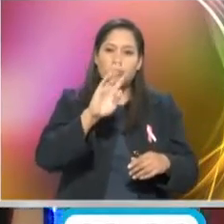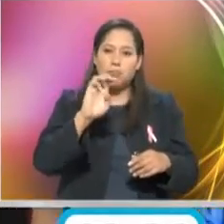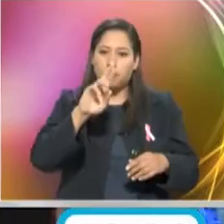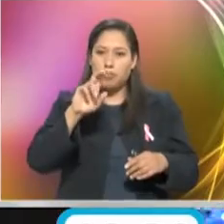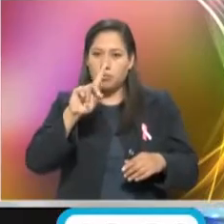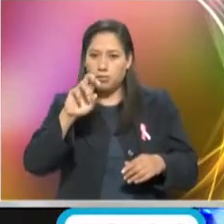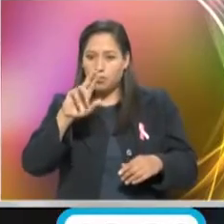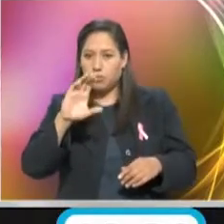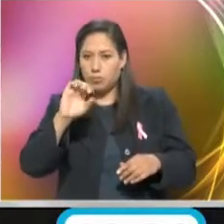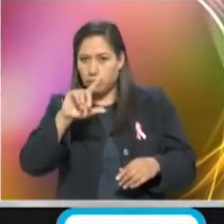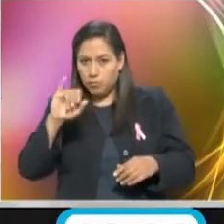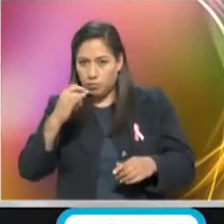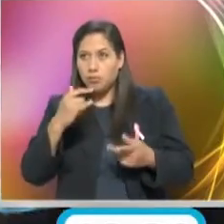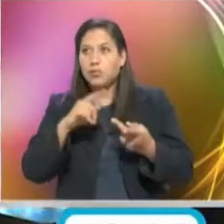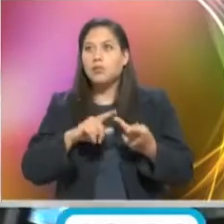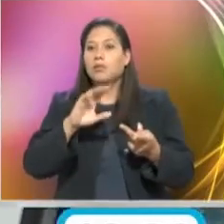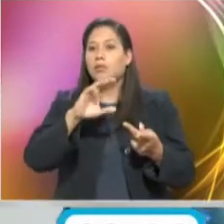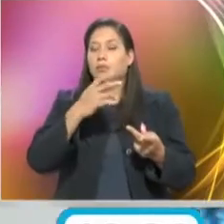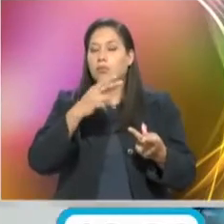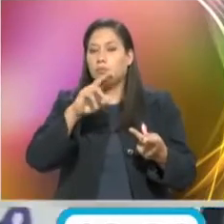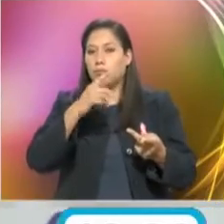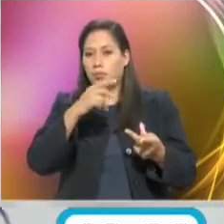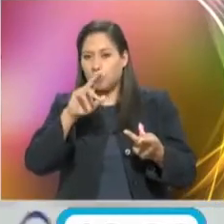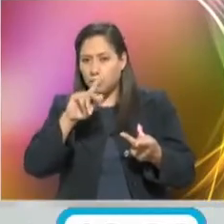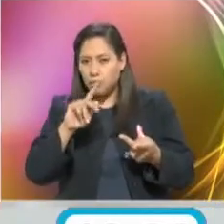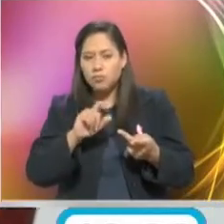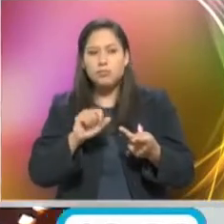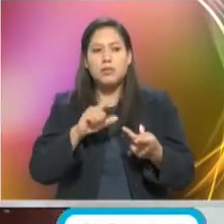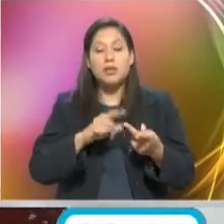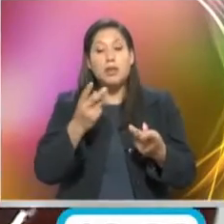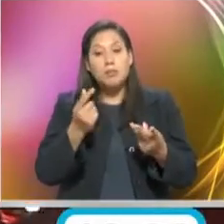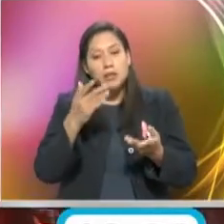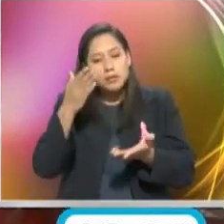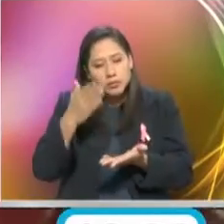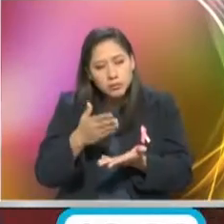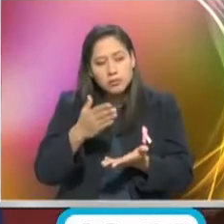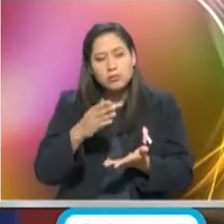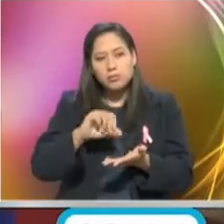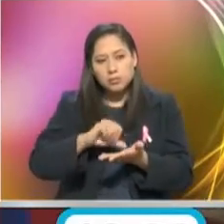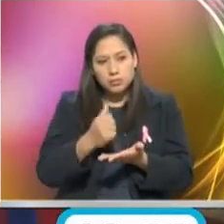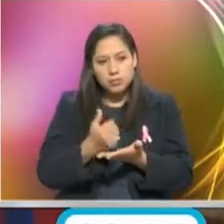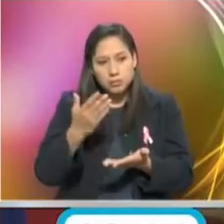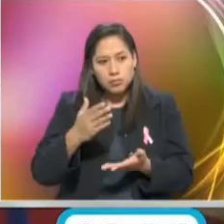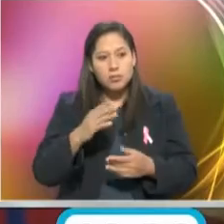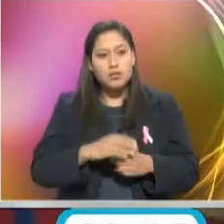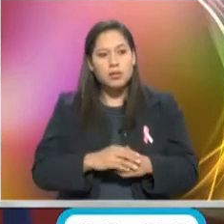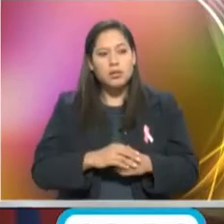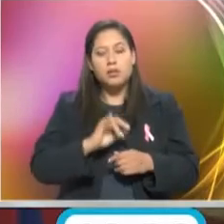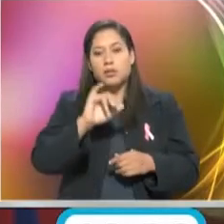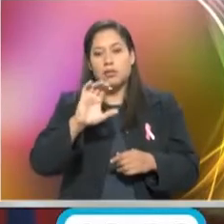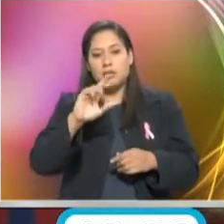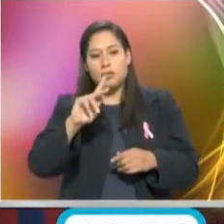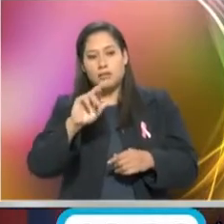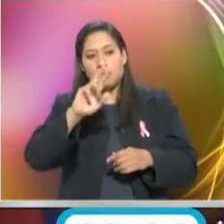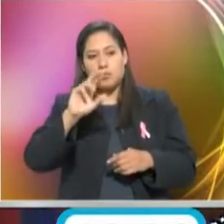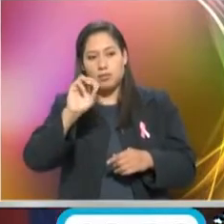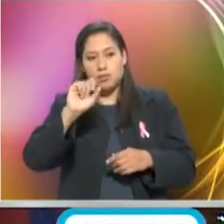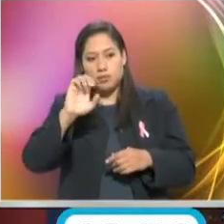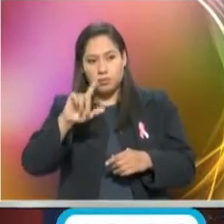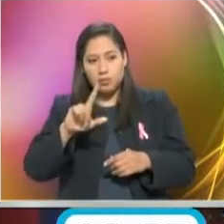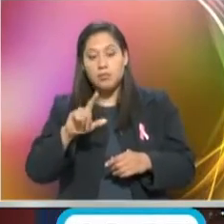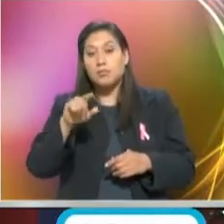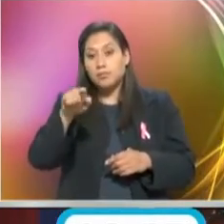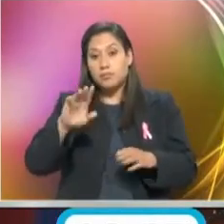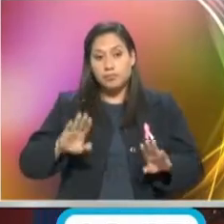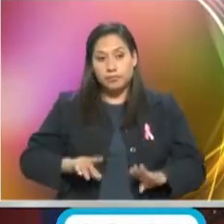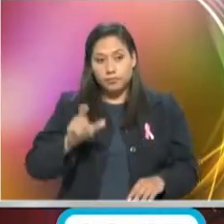whippets, hay por ahí uno que otro perro diferente, hay perros minis, hay Jack Russell, cosas como esas. Lo que tiene que